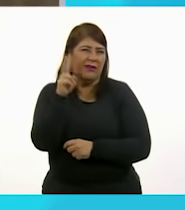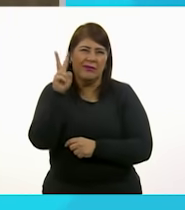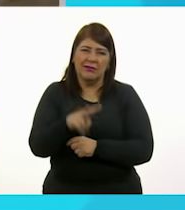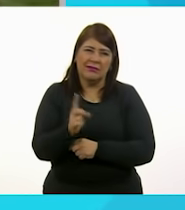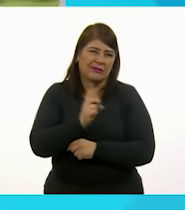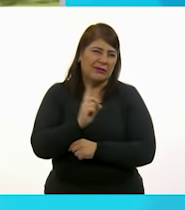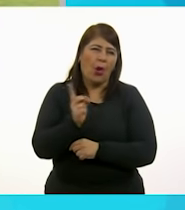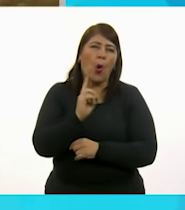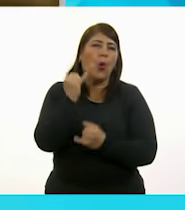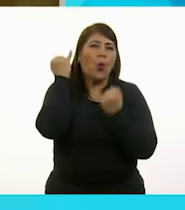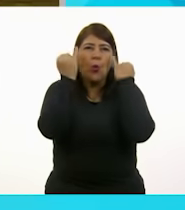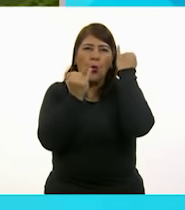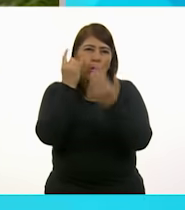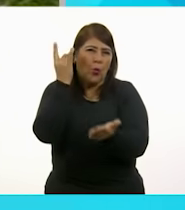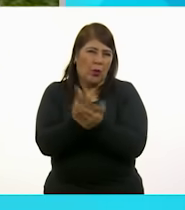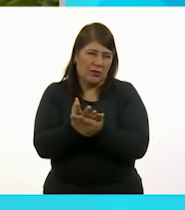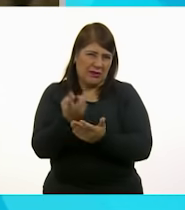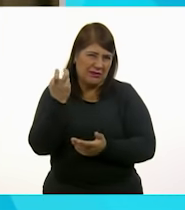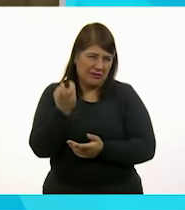no lo es